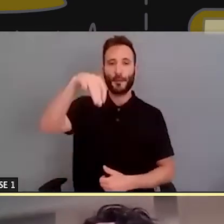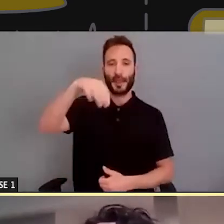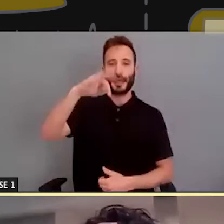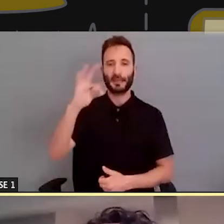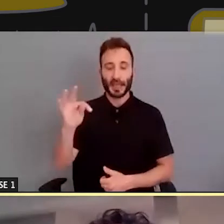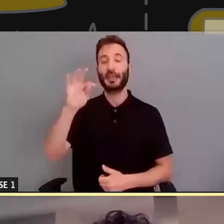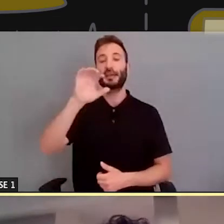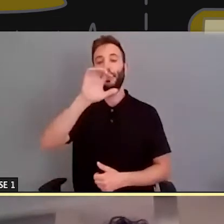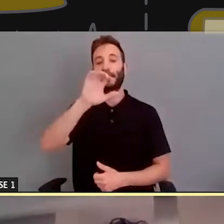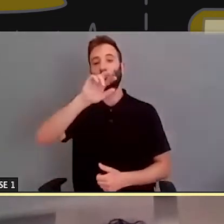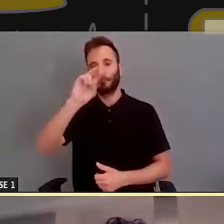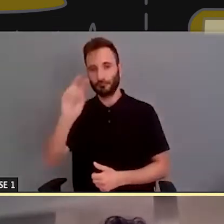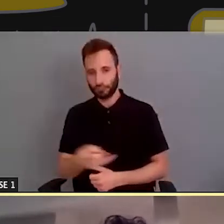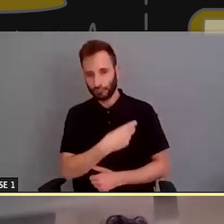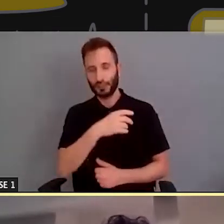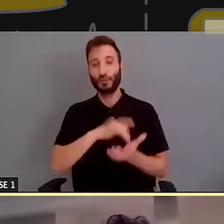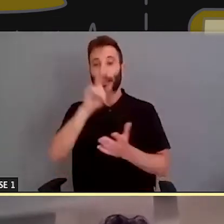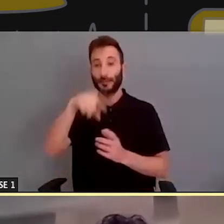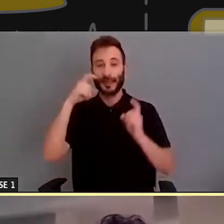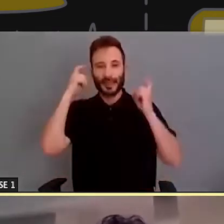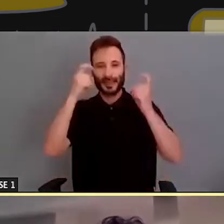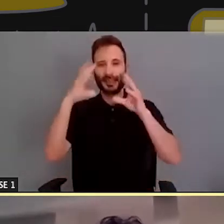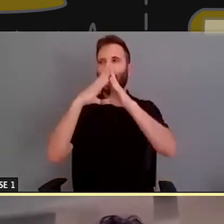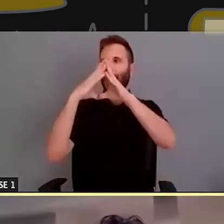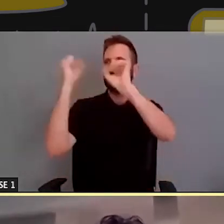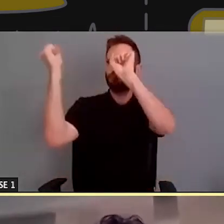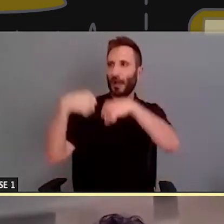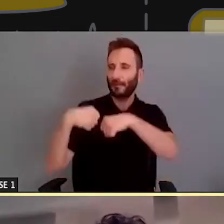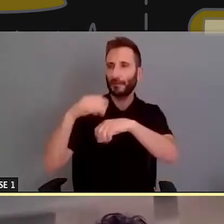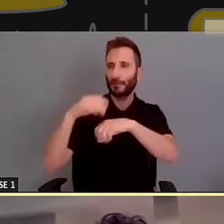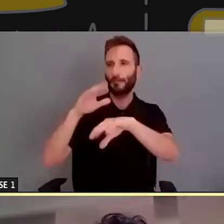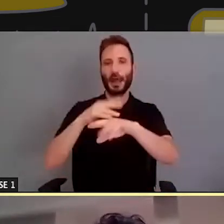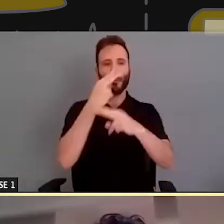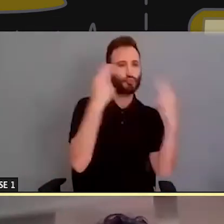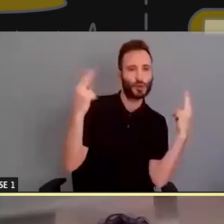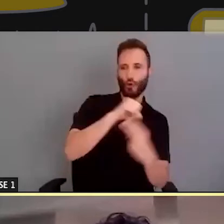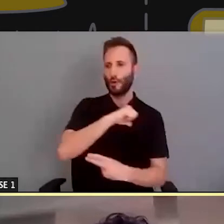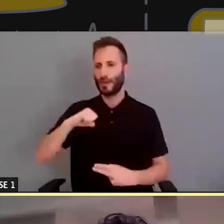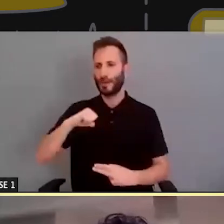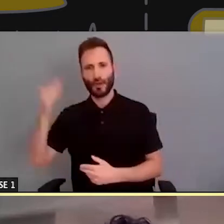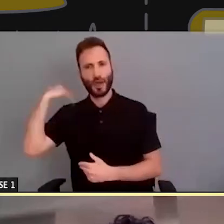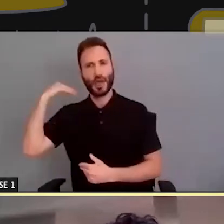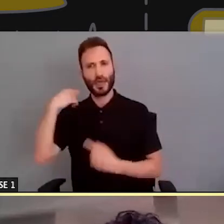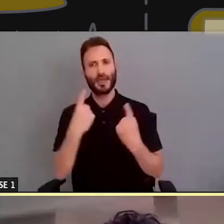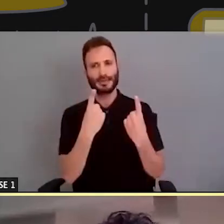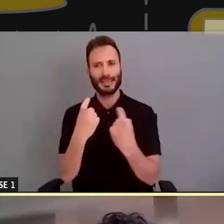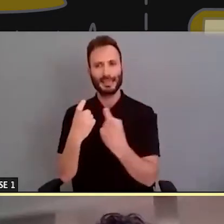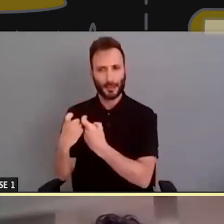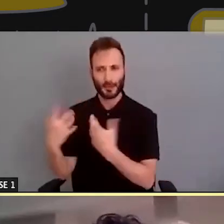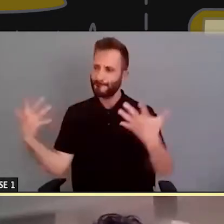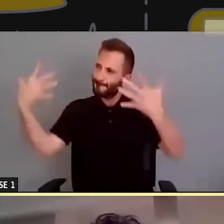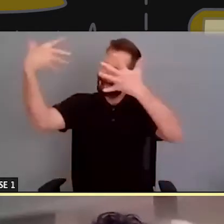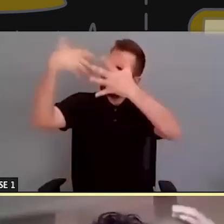ese entendimiento, ¿no? A nivel público-privado que era necesario, como comentaban antes, necesitamos ese nivel